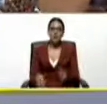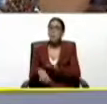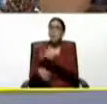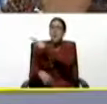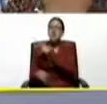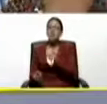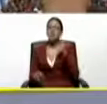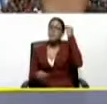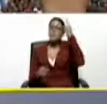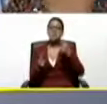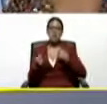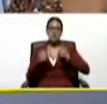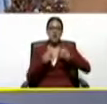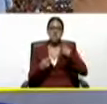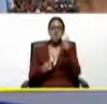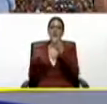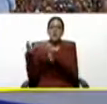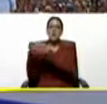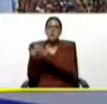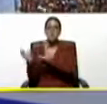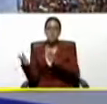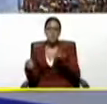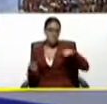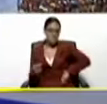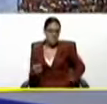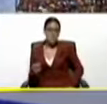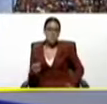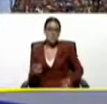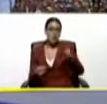¿Guatire está de acuerdo con esa expresión?